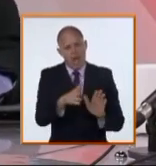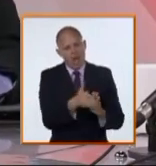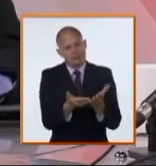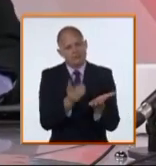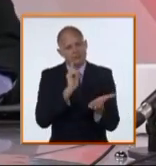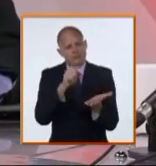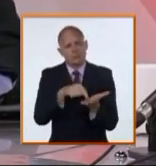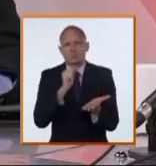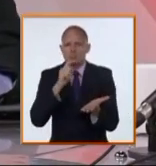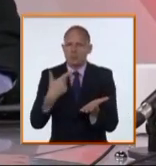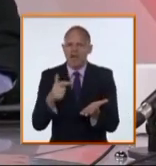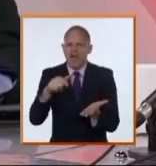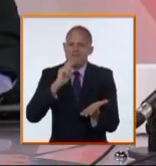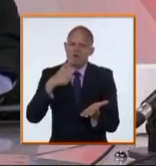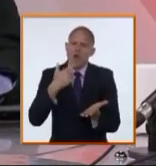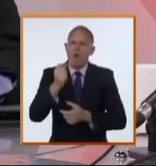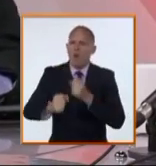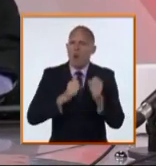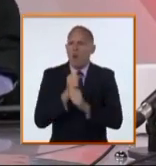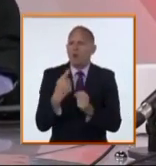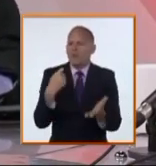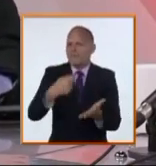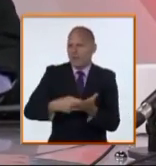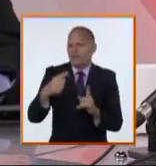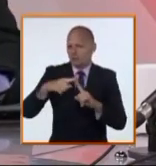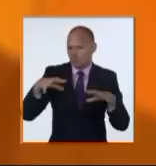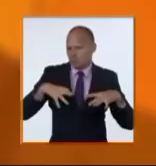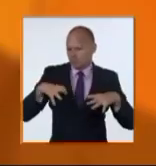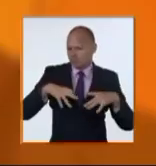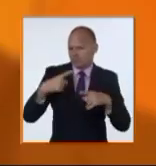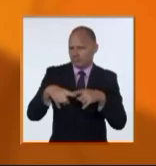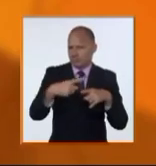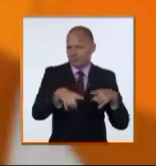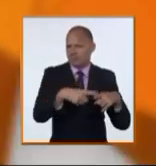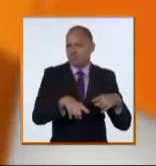tarde el comercio electrónico los pagos digitales en el turismo cubano